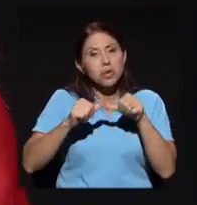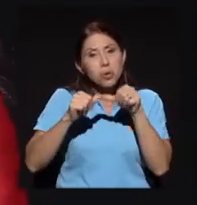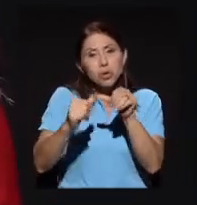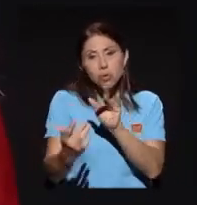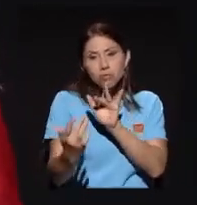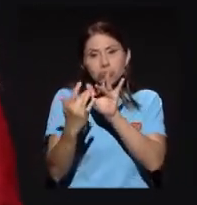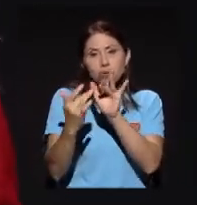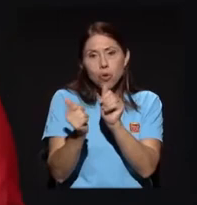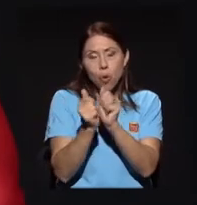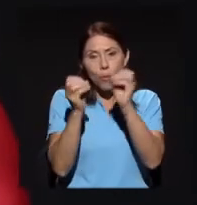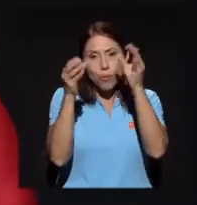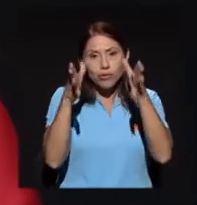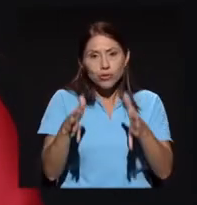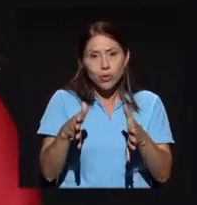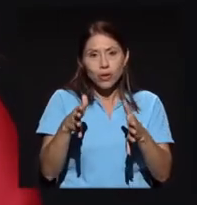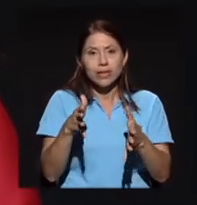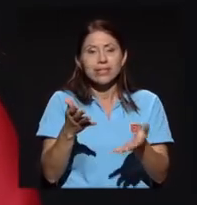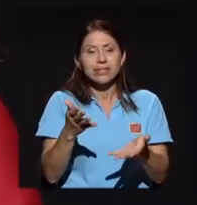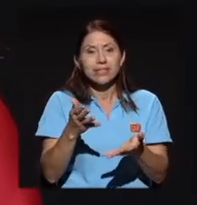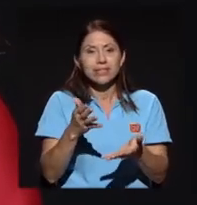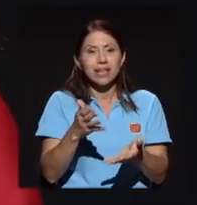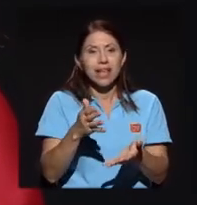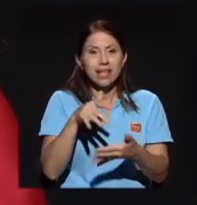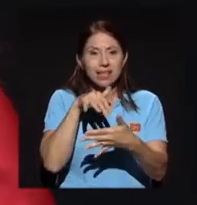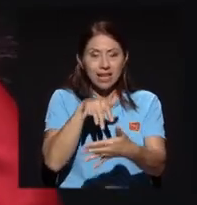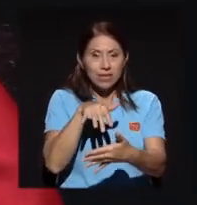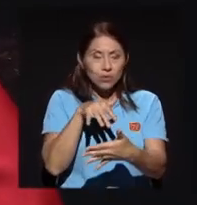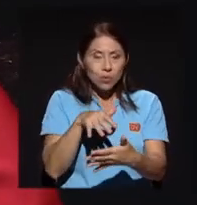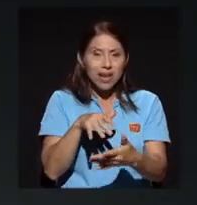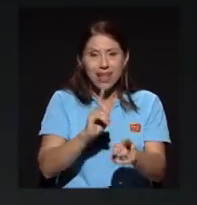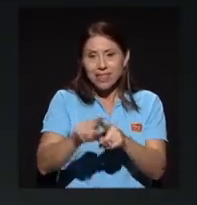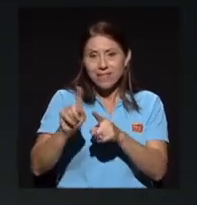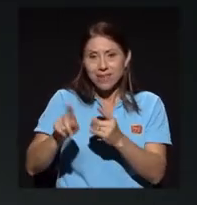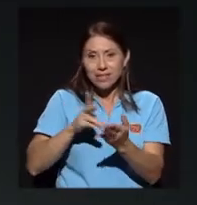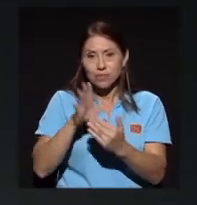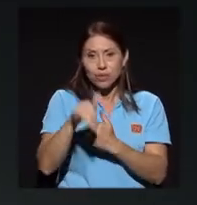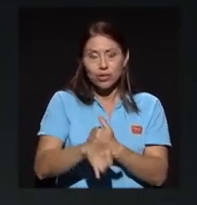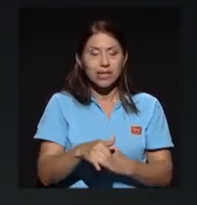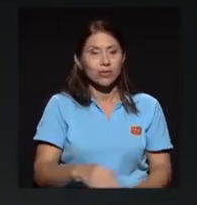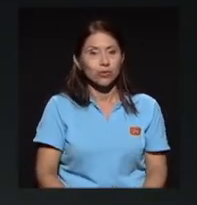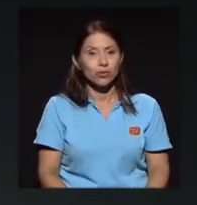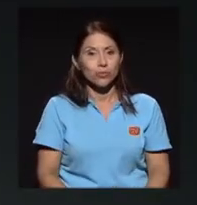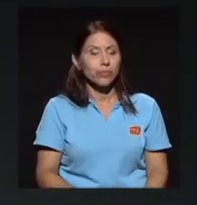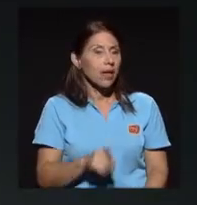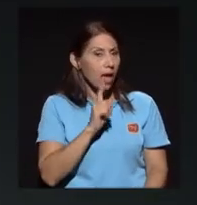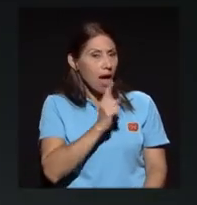profesores de la escuela en proyectos. Hay una cosa, doña Nancy,